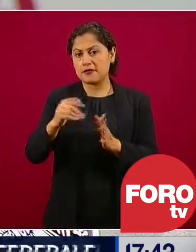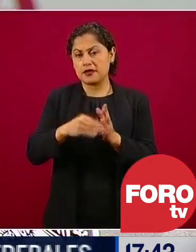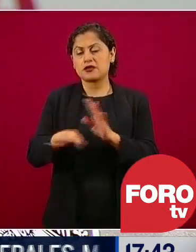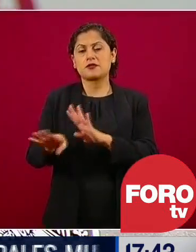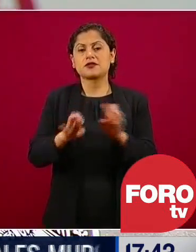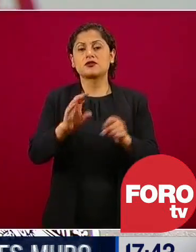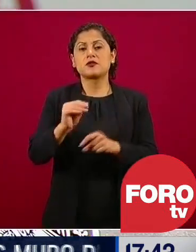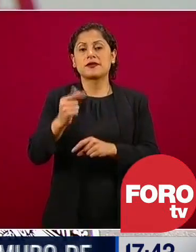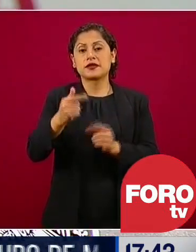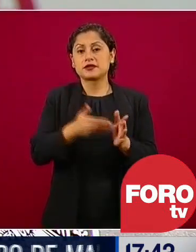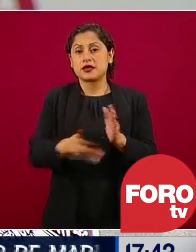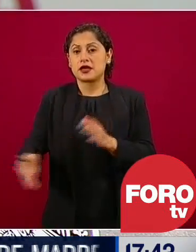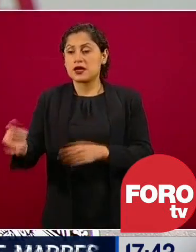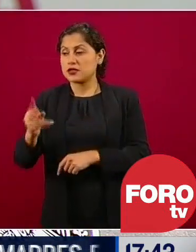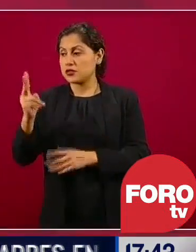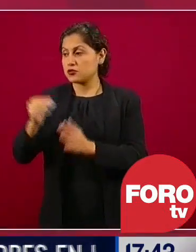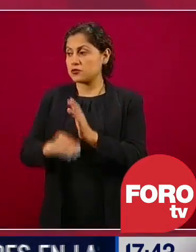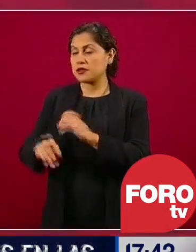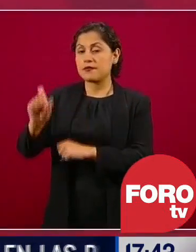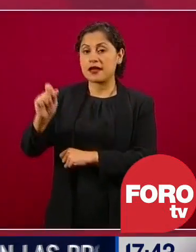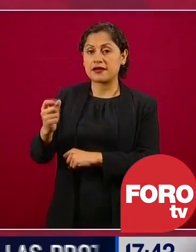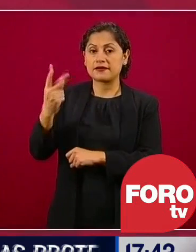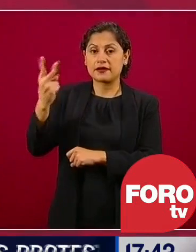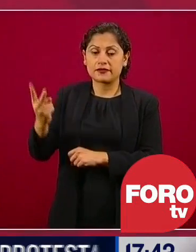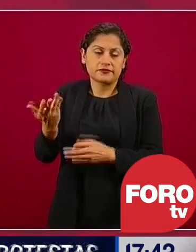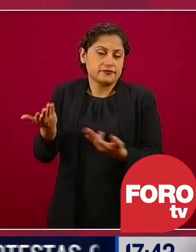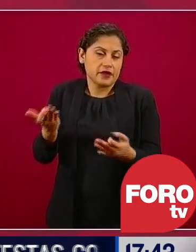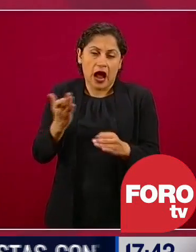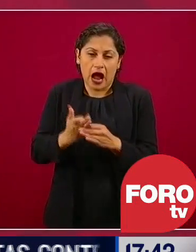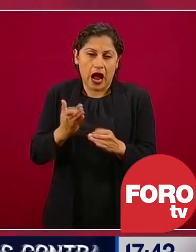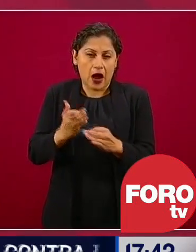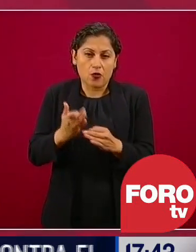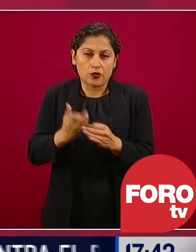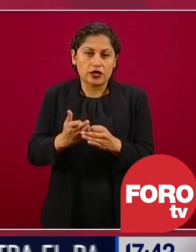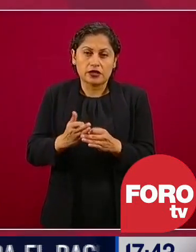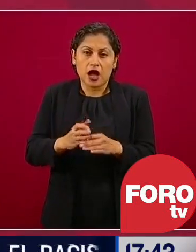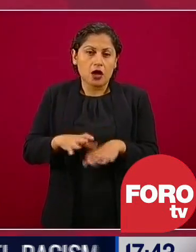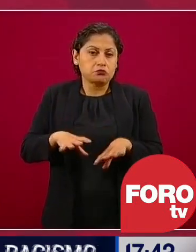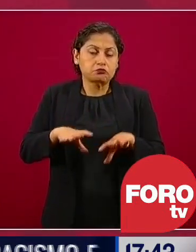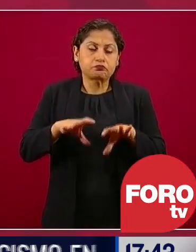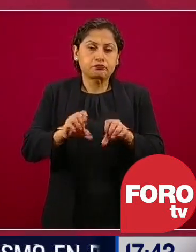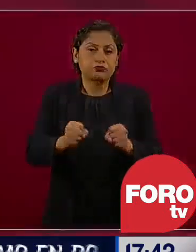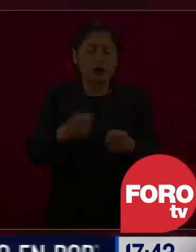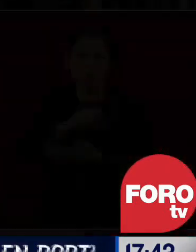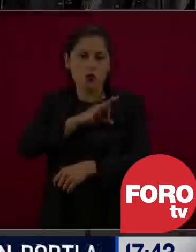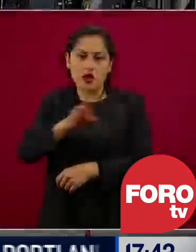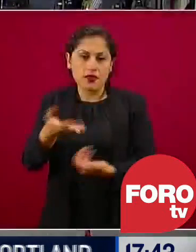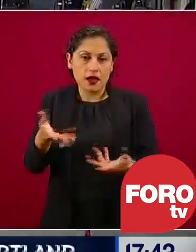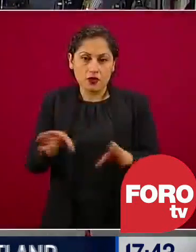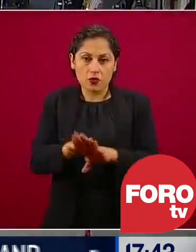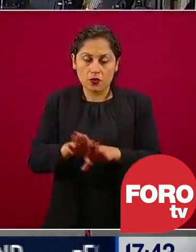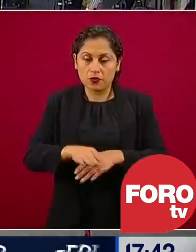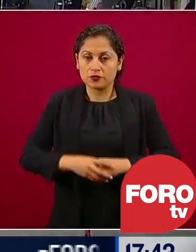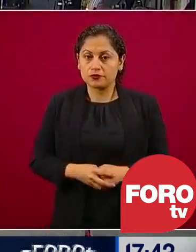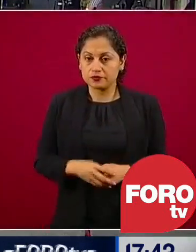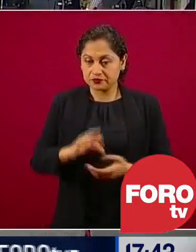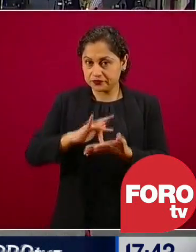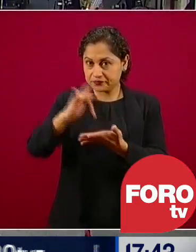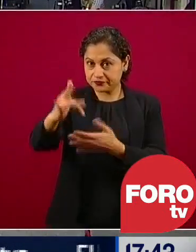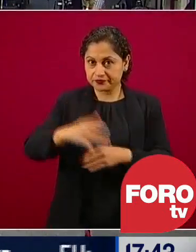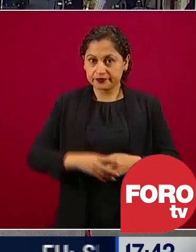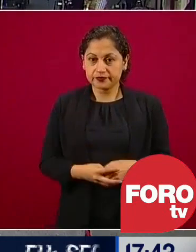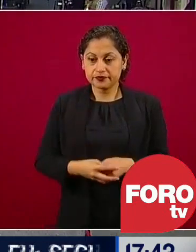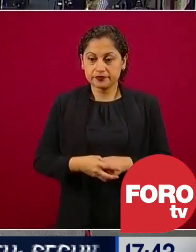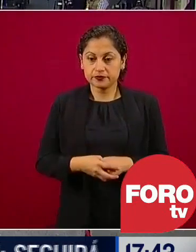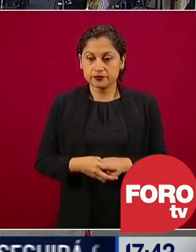en el año 2022. Así es que esta reforma va a entrar justo a tiempo para dejar protegidos a todos los trabajadores. El presidente